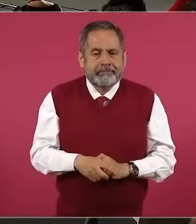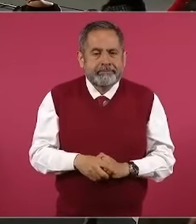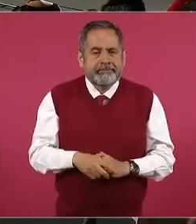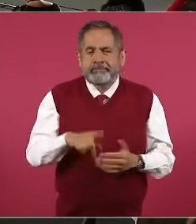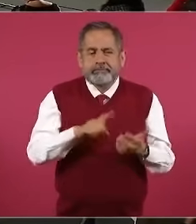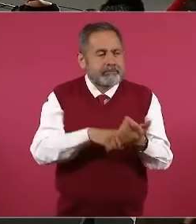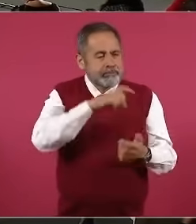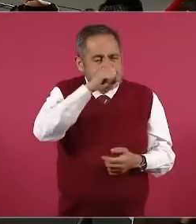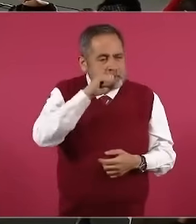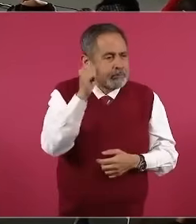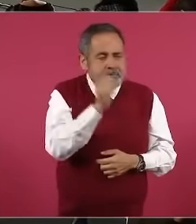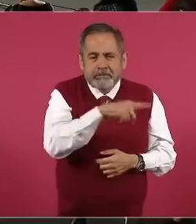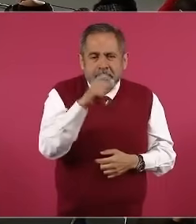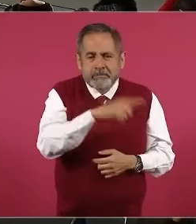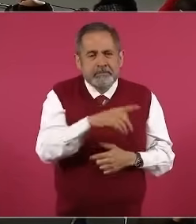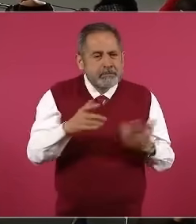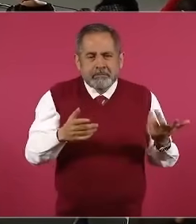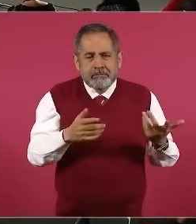rutinaria.